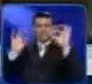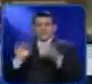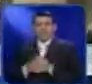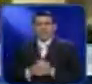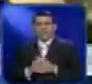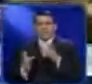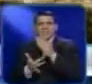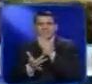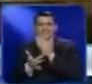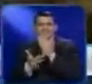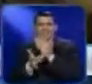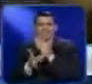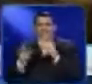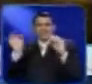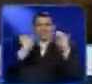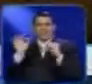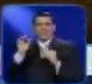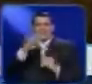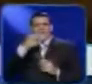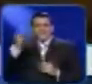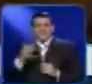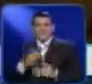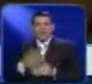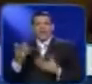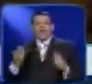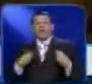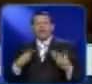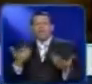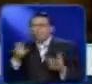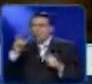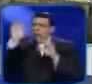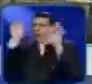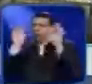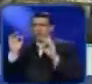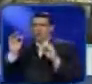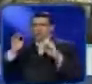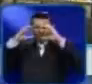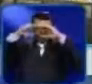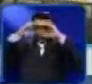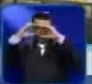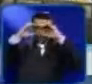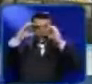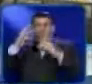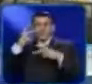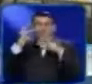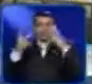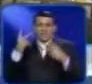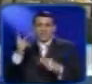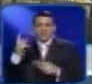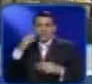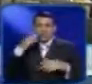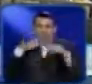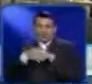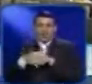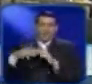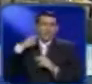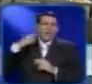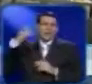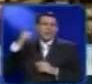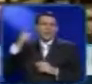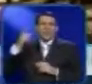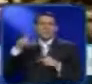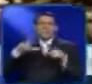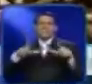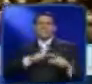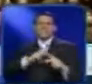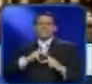técnica combina simulación con realidad virtual y el mundo real usando un visor. Los visitantes no viajan a la prehistoria, sino a una